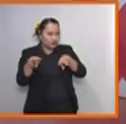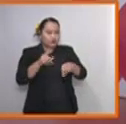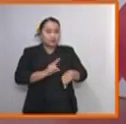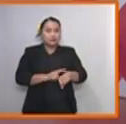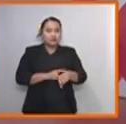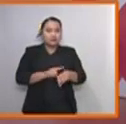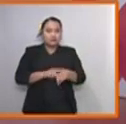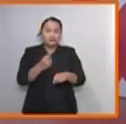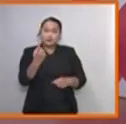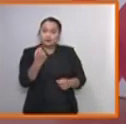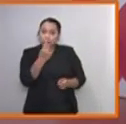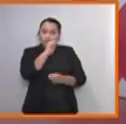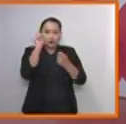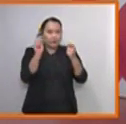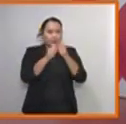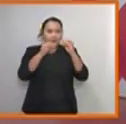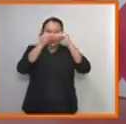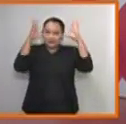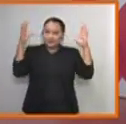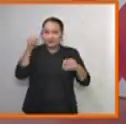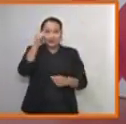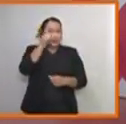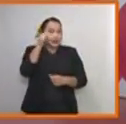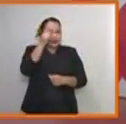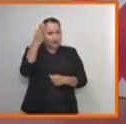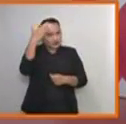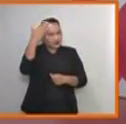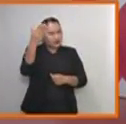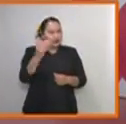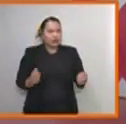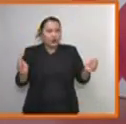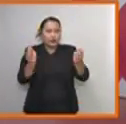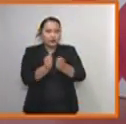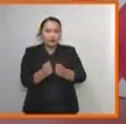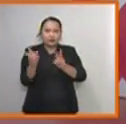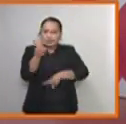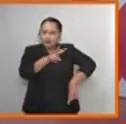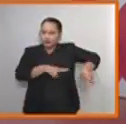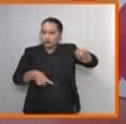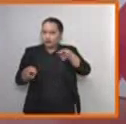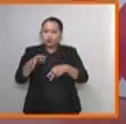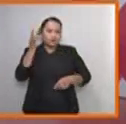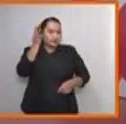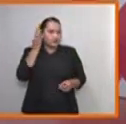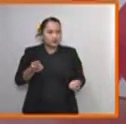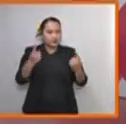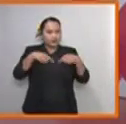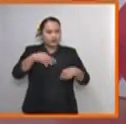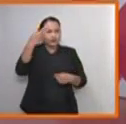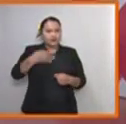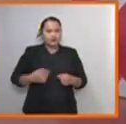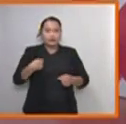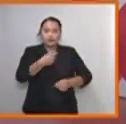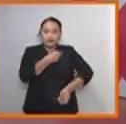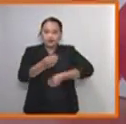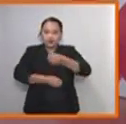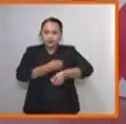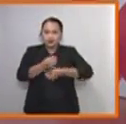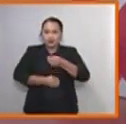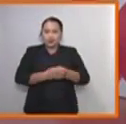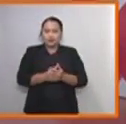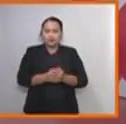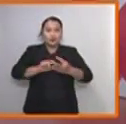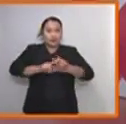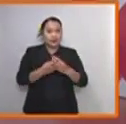en punto de la mañana. Les saluda Alison en compañía de nuestra auditora, quien nos da transparencia a cada uno en nuestros procesos. Comenzamos la